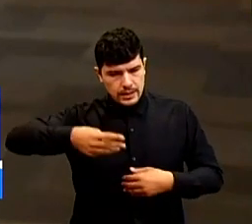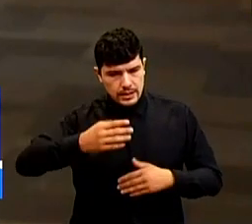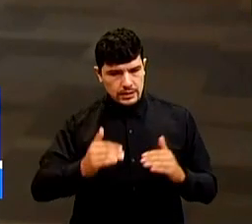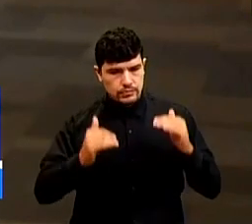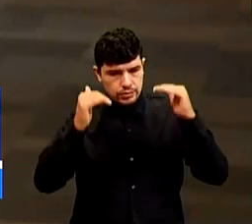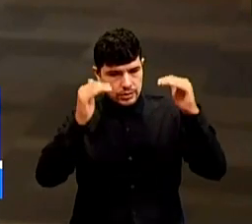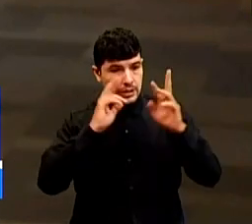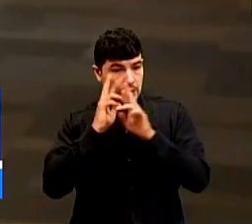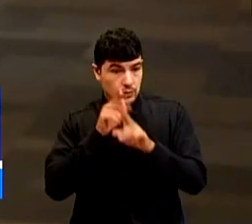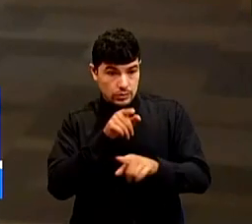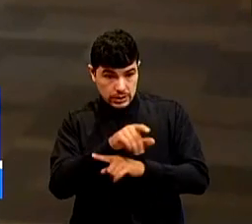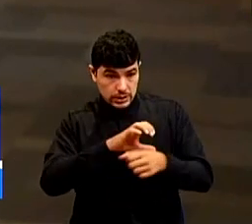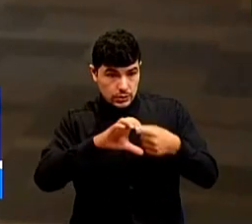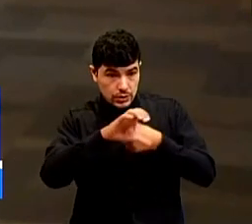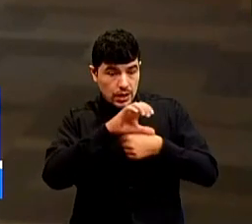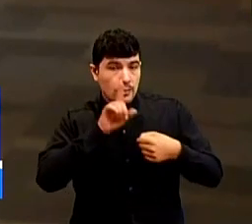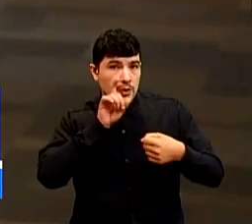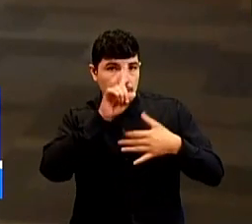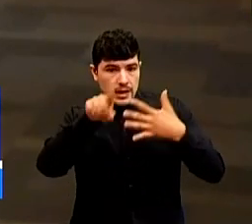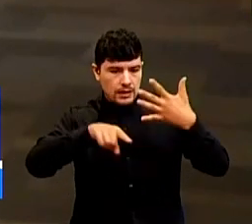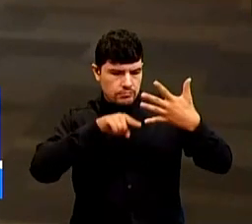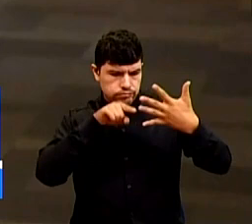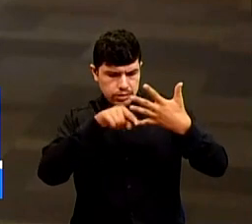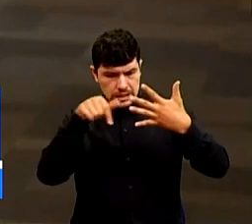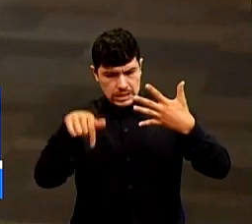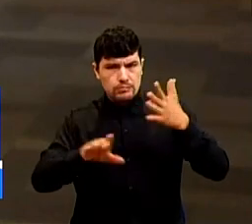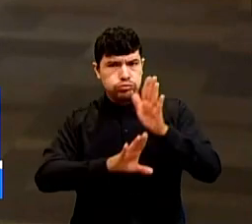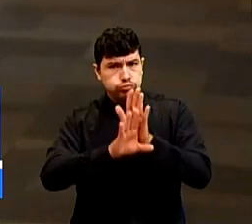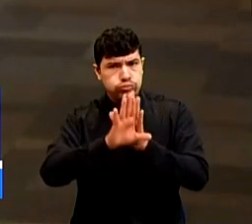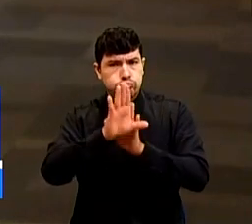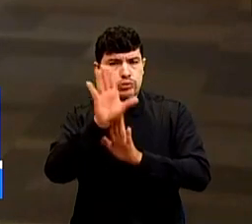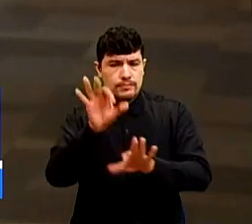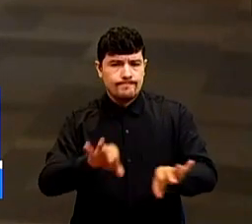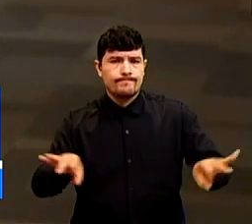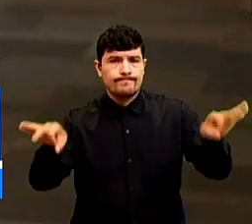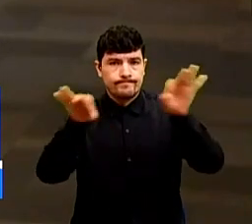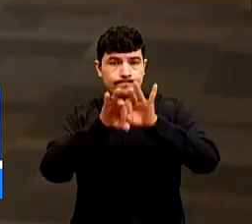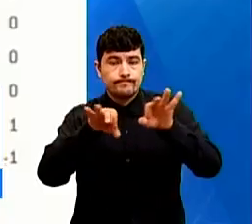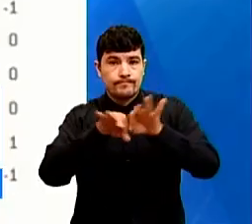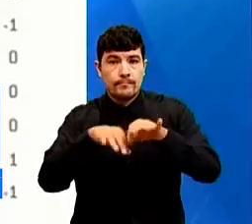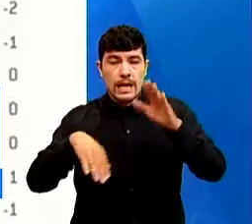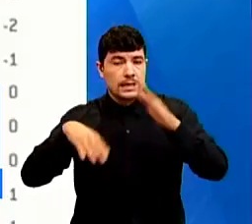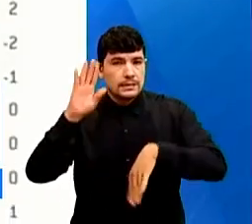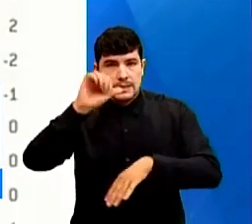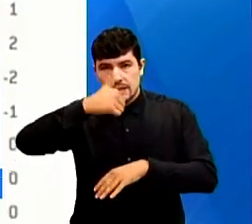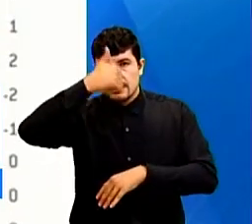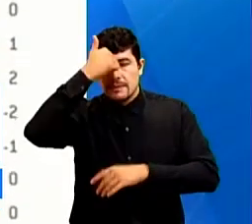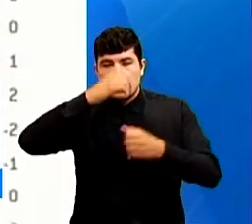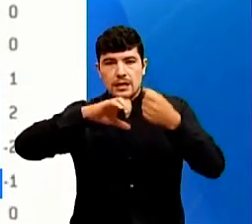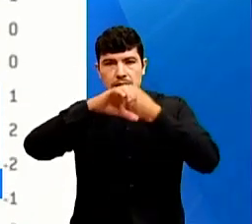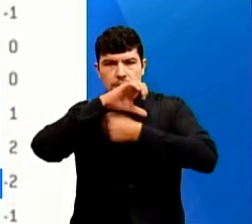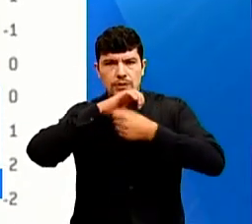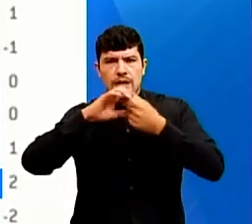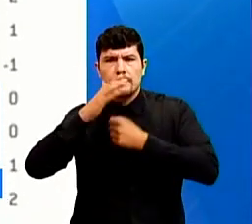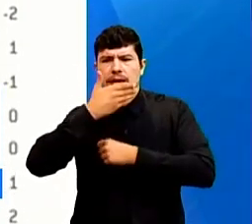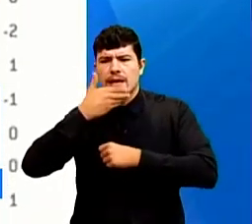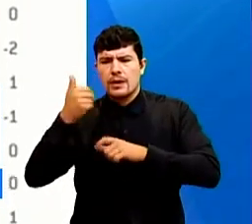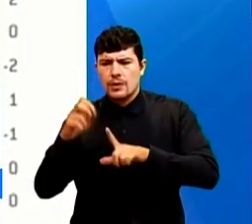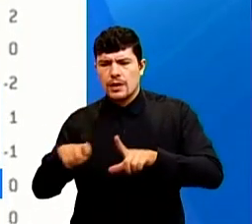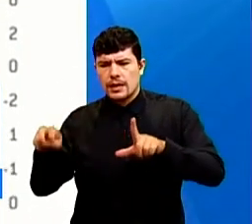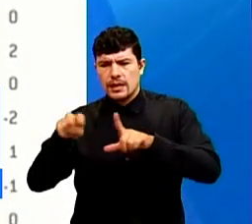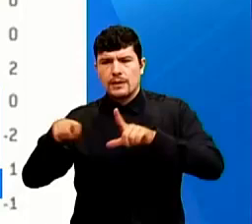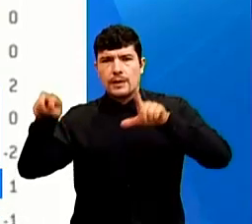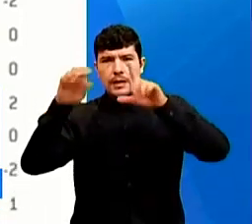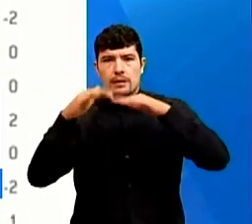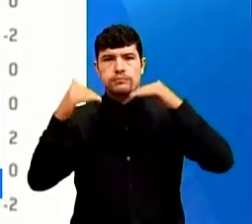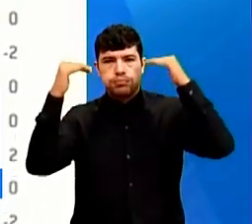un progreso significativo para nuestro país puesto que la mayoría de las ciudades han mejorado su desempeño